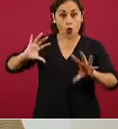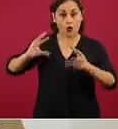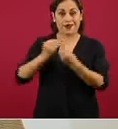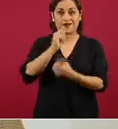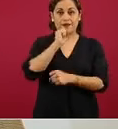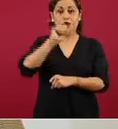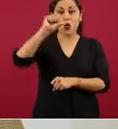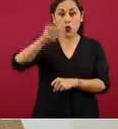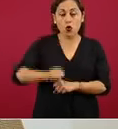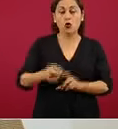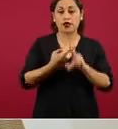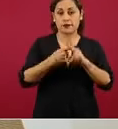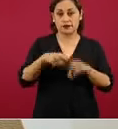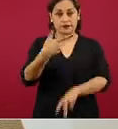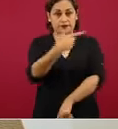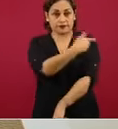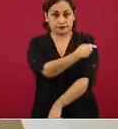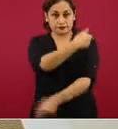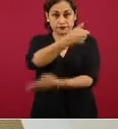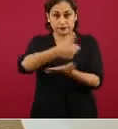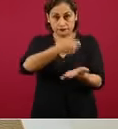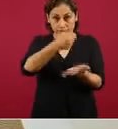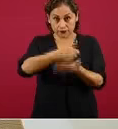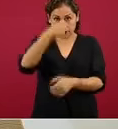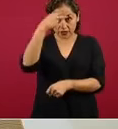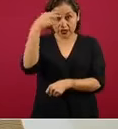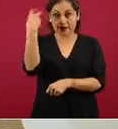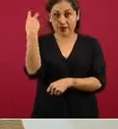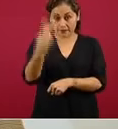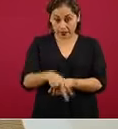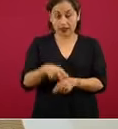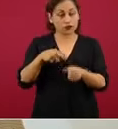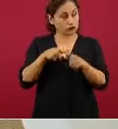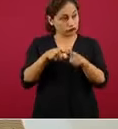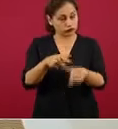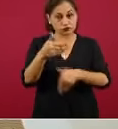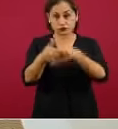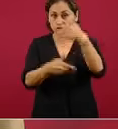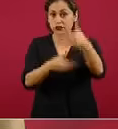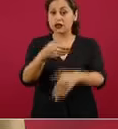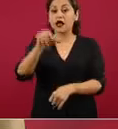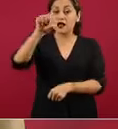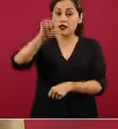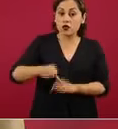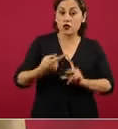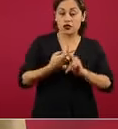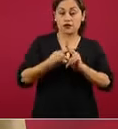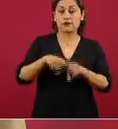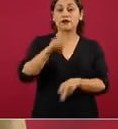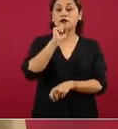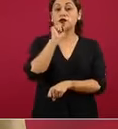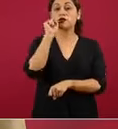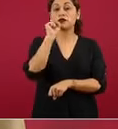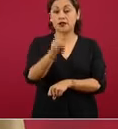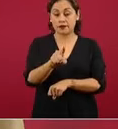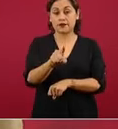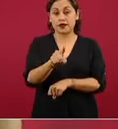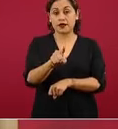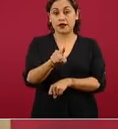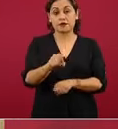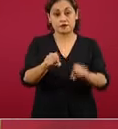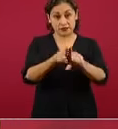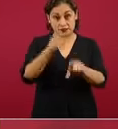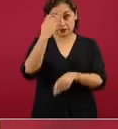aplicando vacunas tanto en Ciudad de México los primeros 2 días, y el día de hoy también se aplicó de manera simultánea